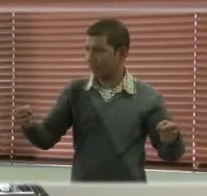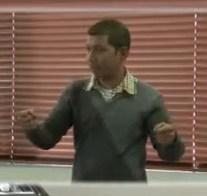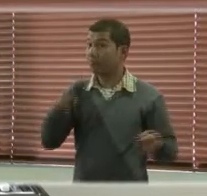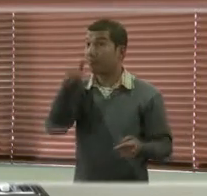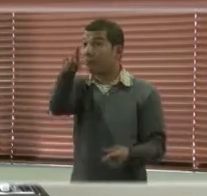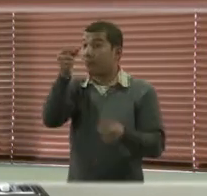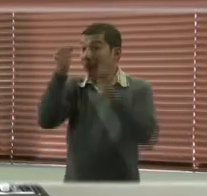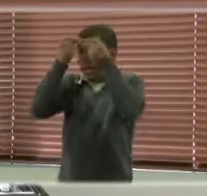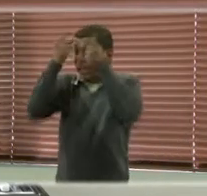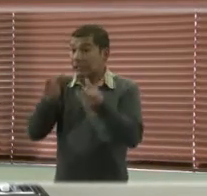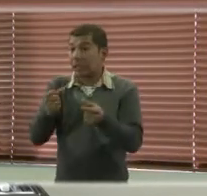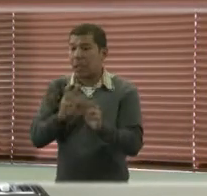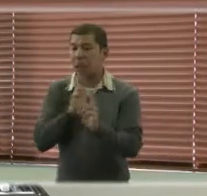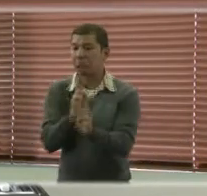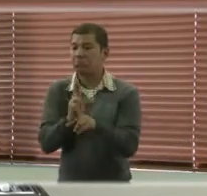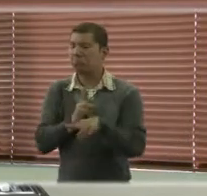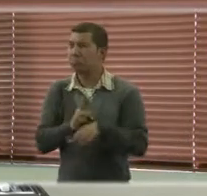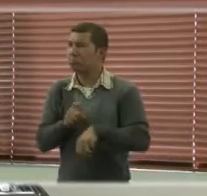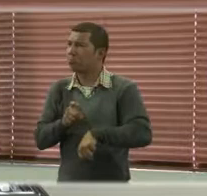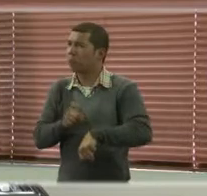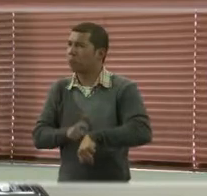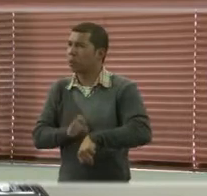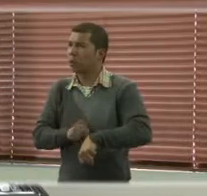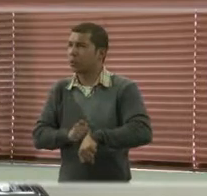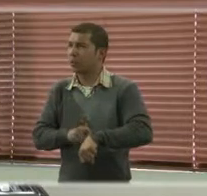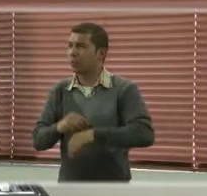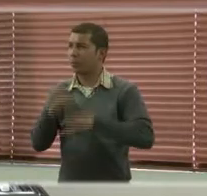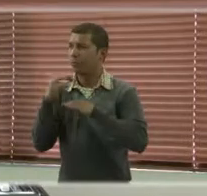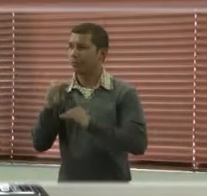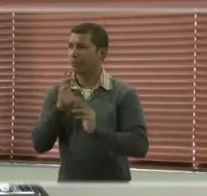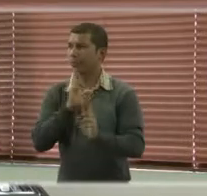periodo creo que son